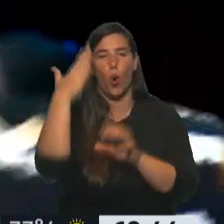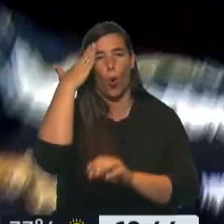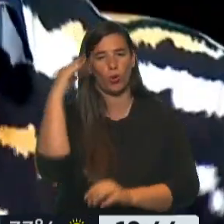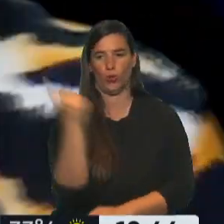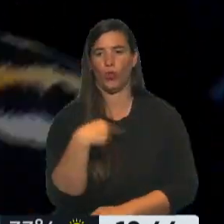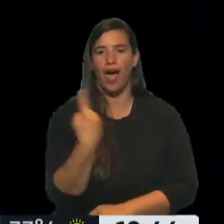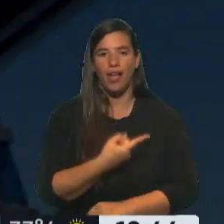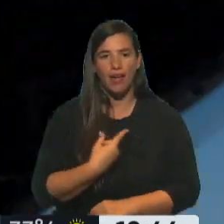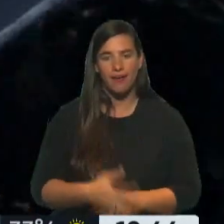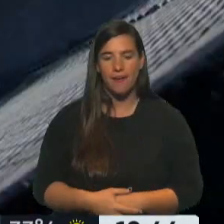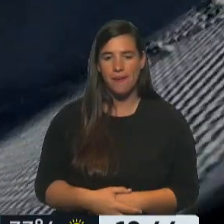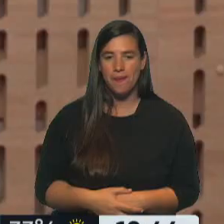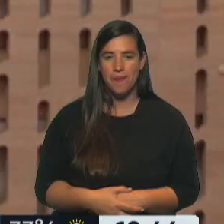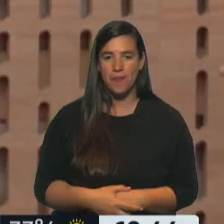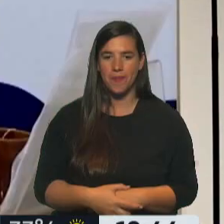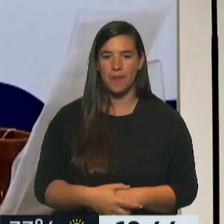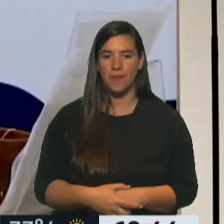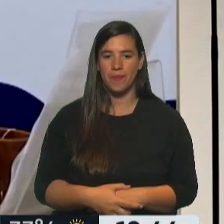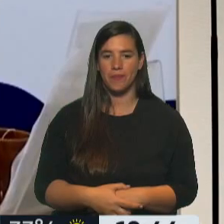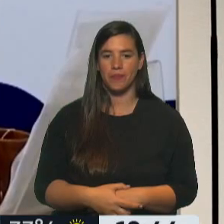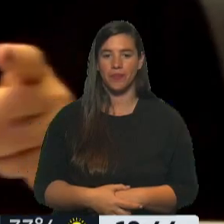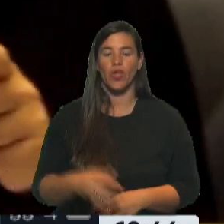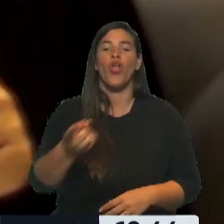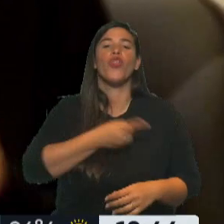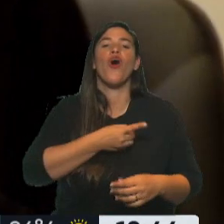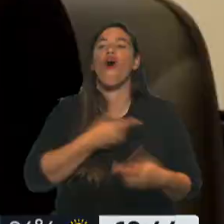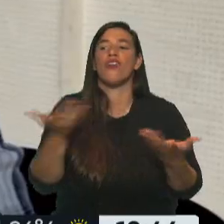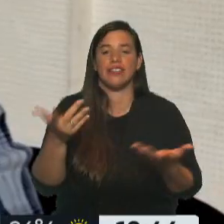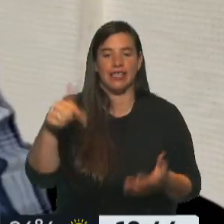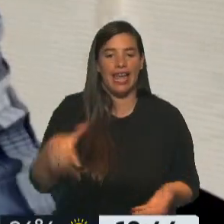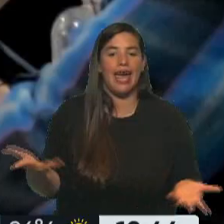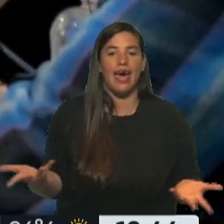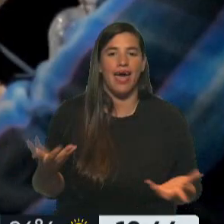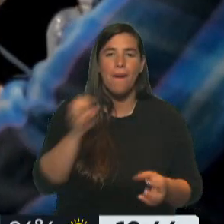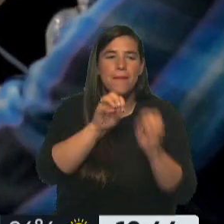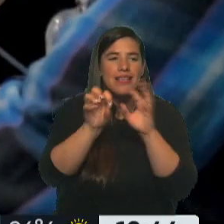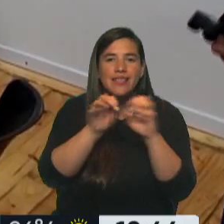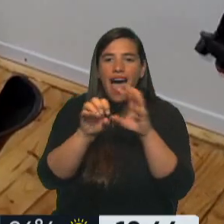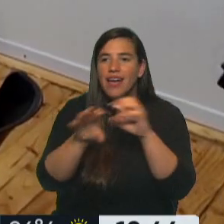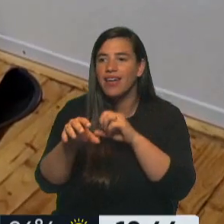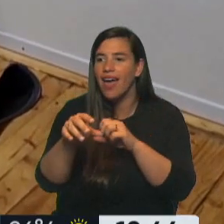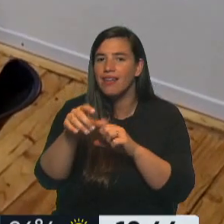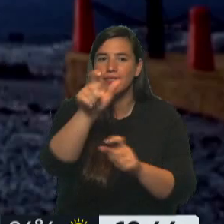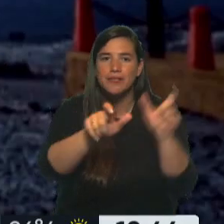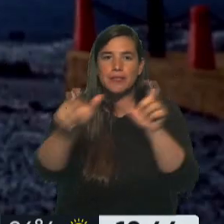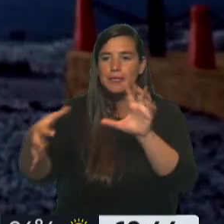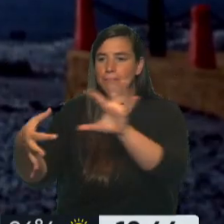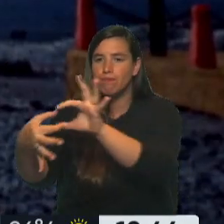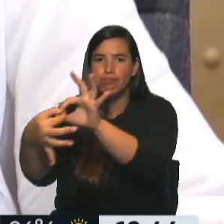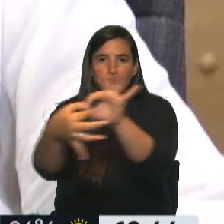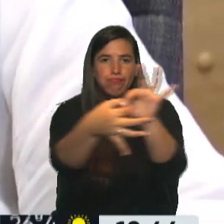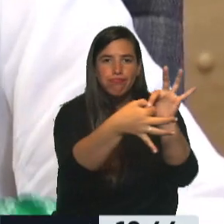la inmensidad. ¿A dónde vas a encontrar los mensajes que nos conectan en cada rincón de la